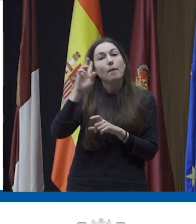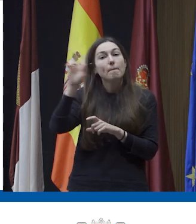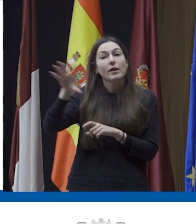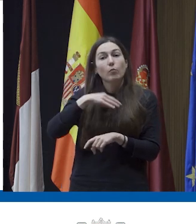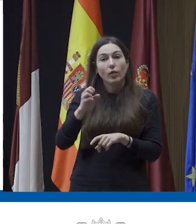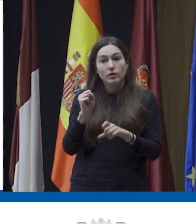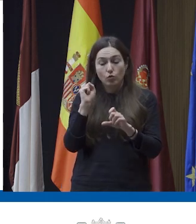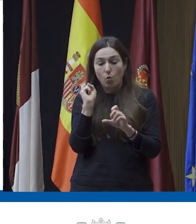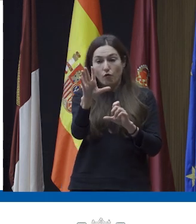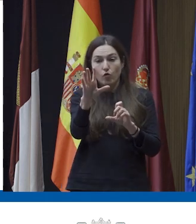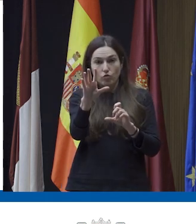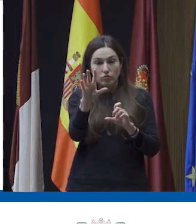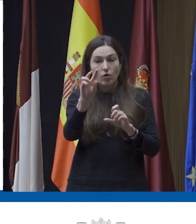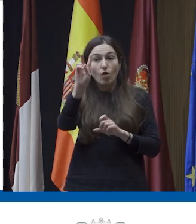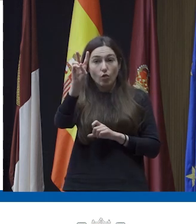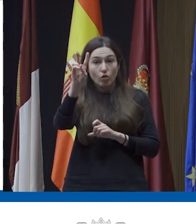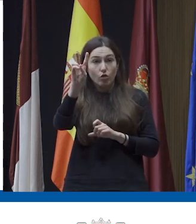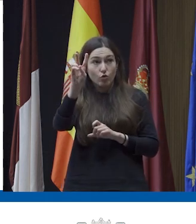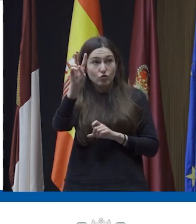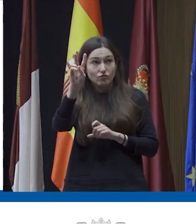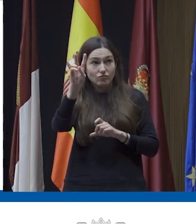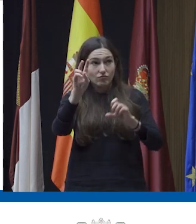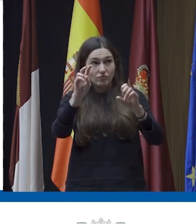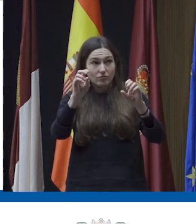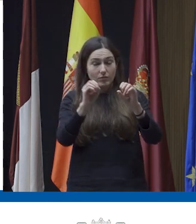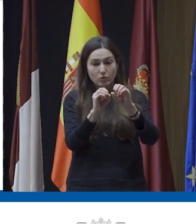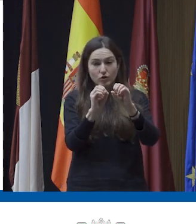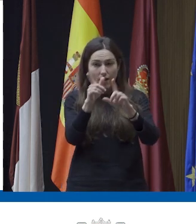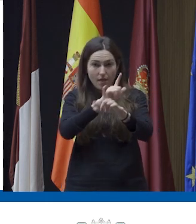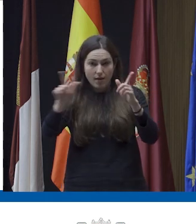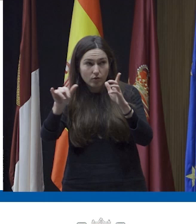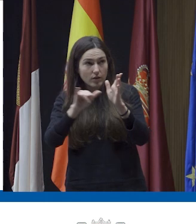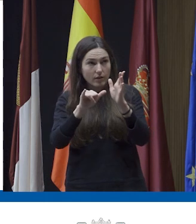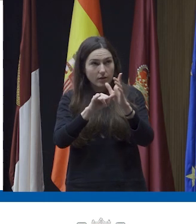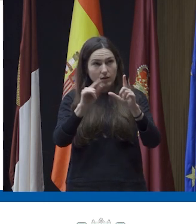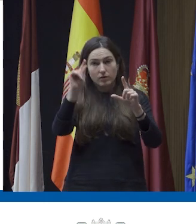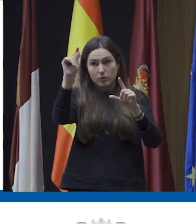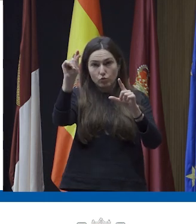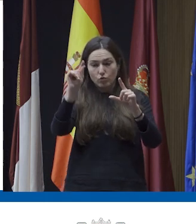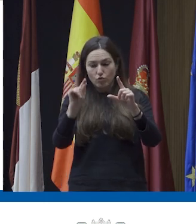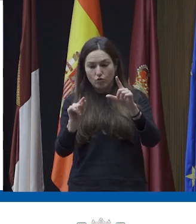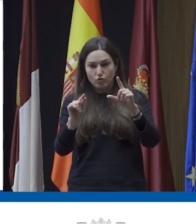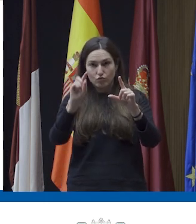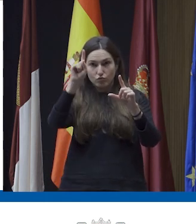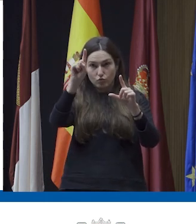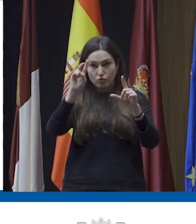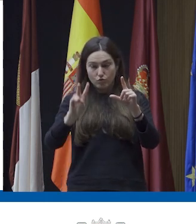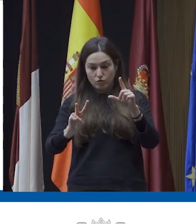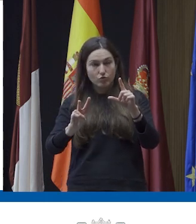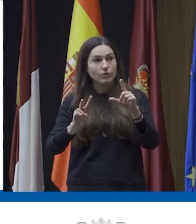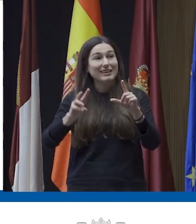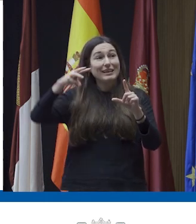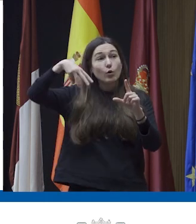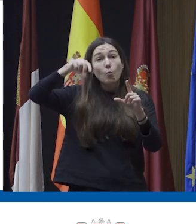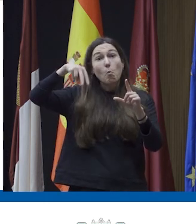¿vale? Si fuera de dos focos, uno de lejos y uno de cerca, pues tendríamos uno y otro, ¿vale? Pues en el caso de la multifocal,